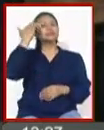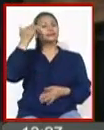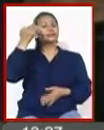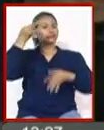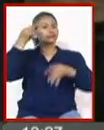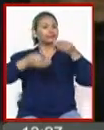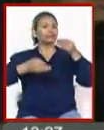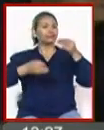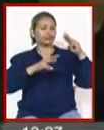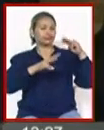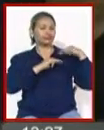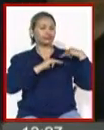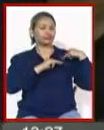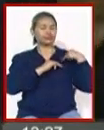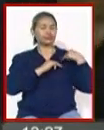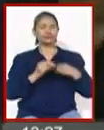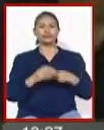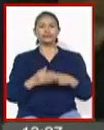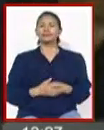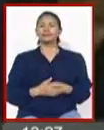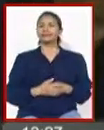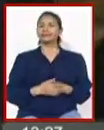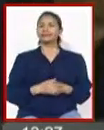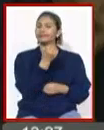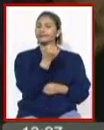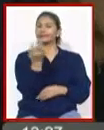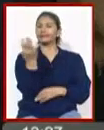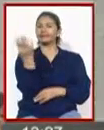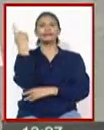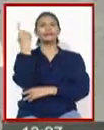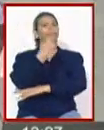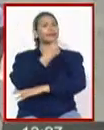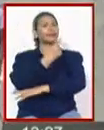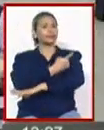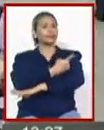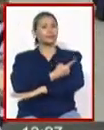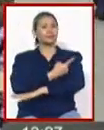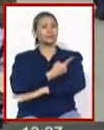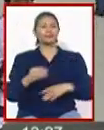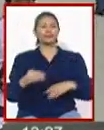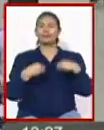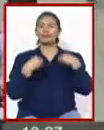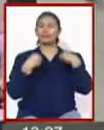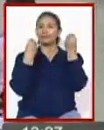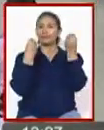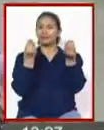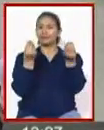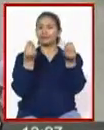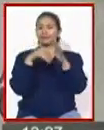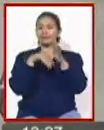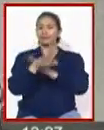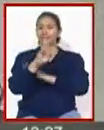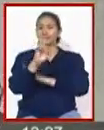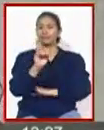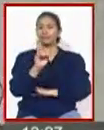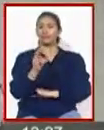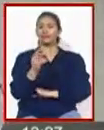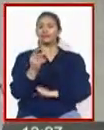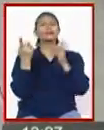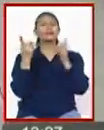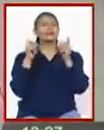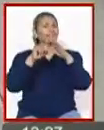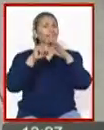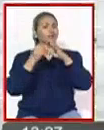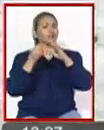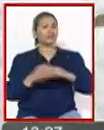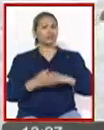premilitar? Para algún día que me entré a la universidad. ¿Desde qué día está haciendo las